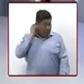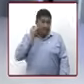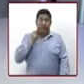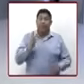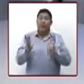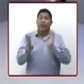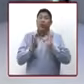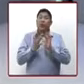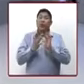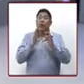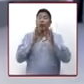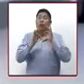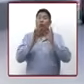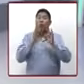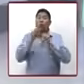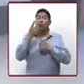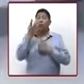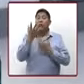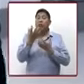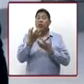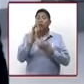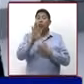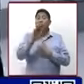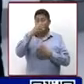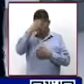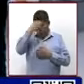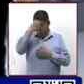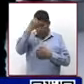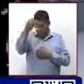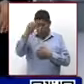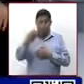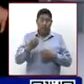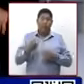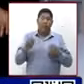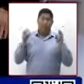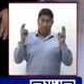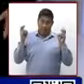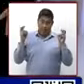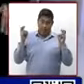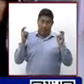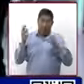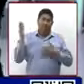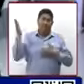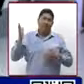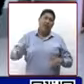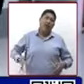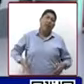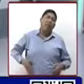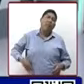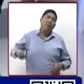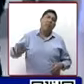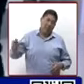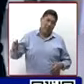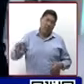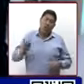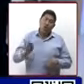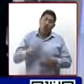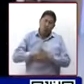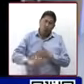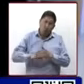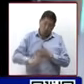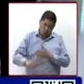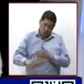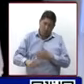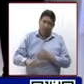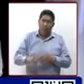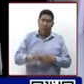Nuestras redes sociales están abiertas para conocer su opinión en diferentes temas. Uno de ellos tiene que ver con esta perrita. Una perrita y sus cachorros dejaron las